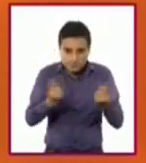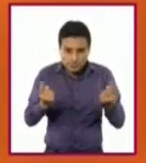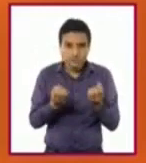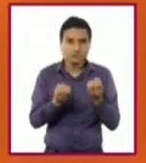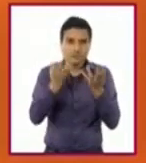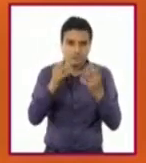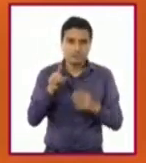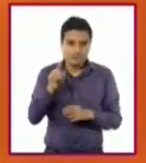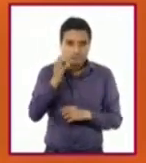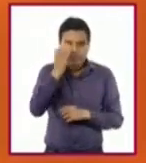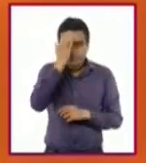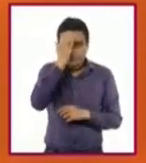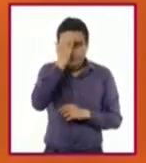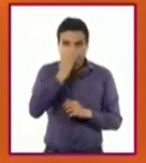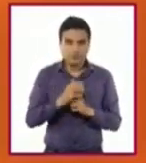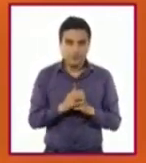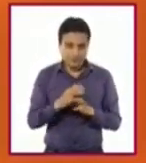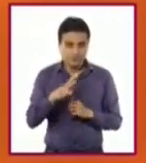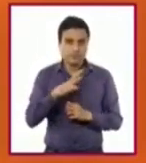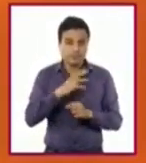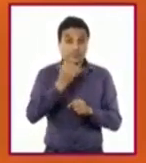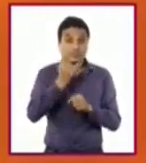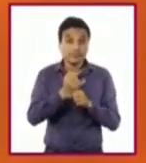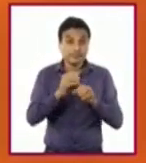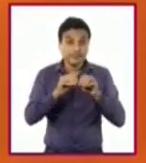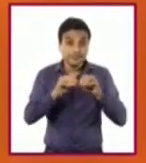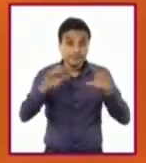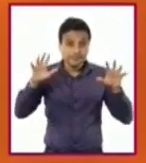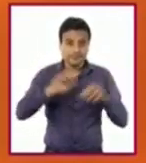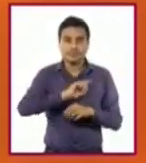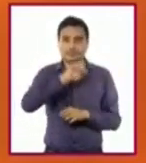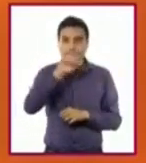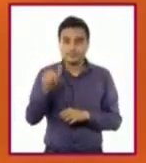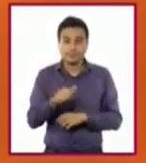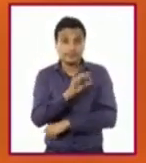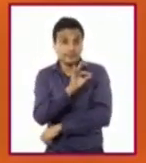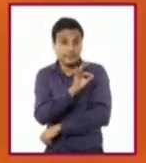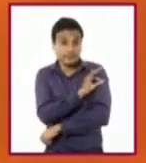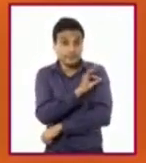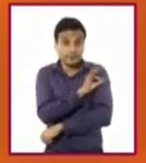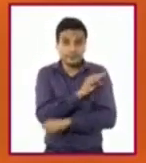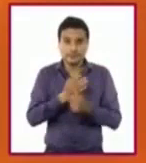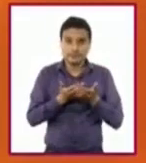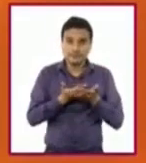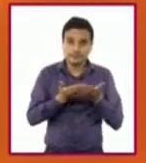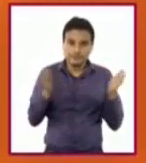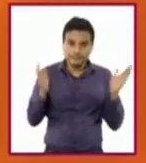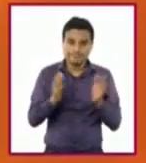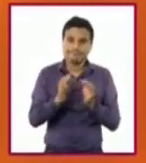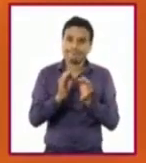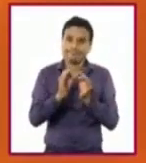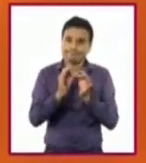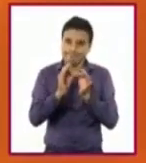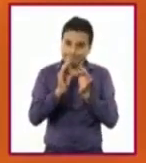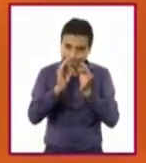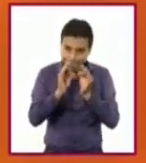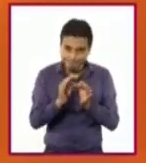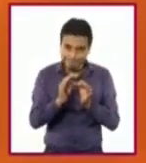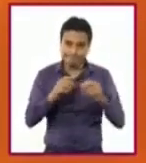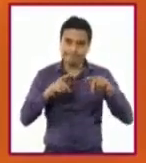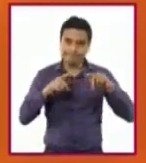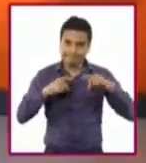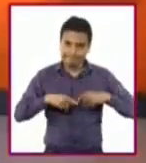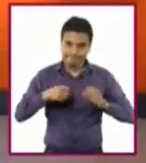región de esta manera los recursos se distribuyen correctamente para que las vacunas sean aplicadas de manera